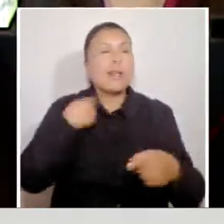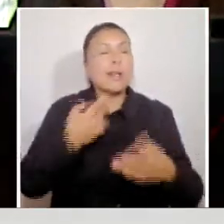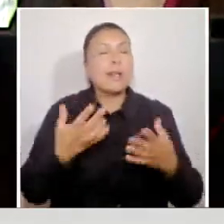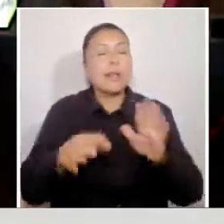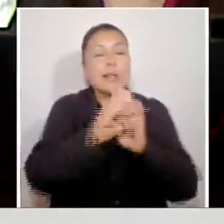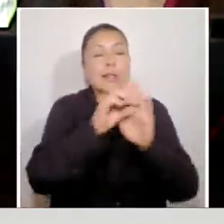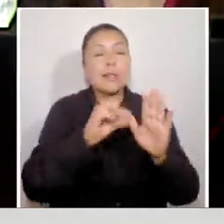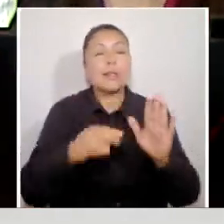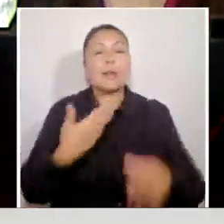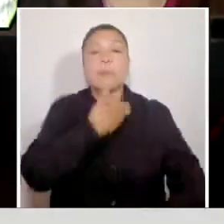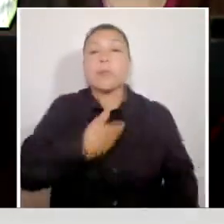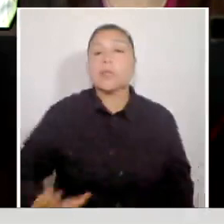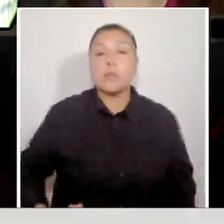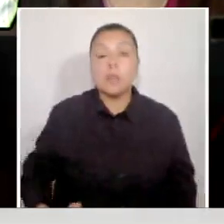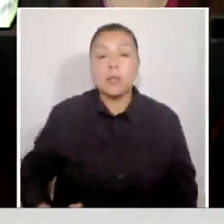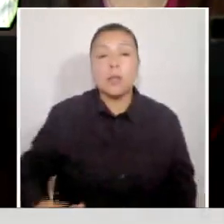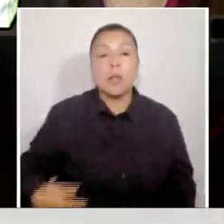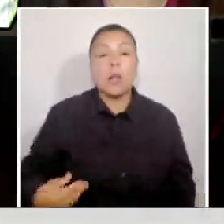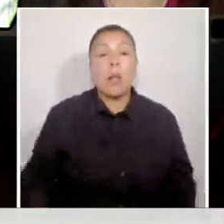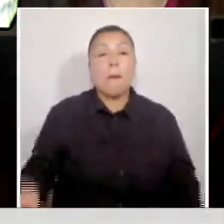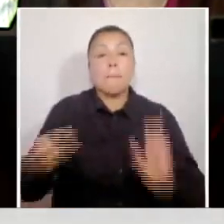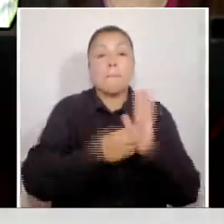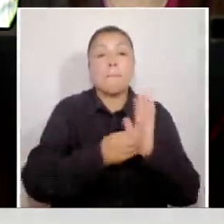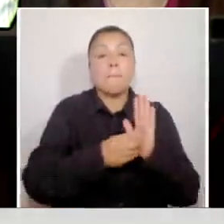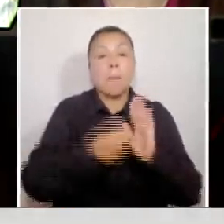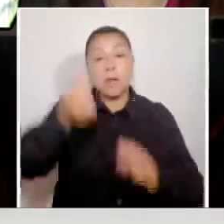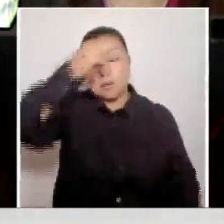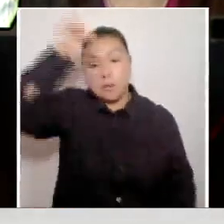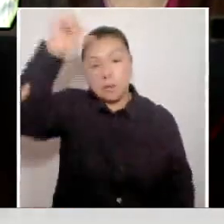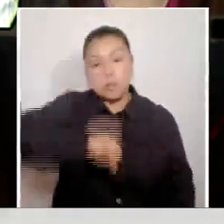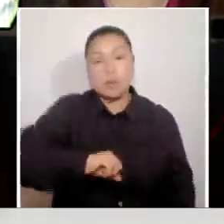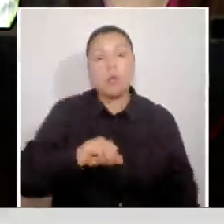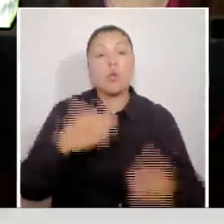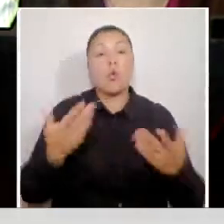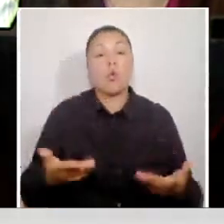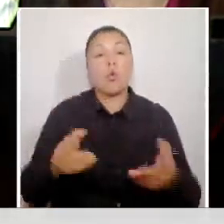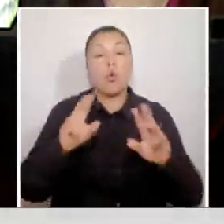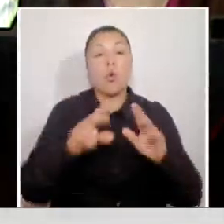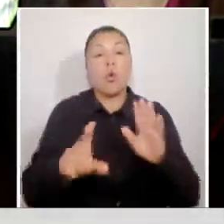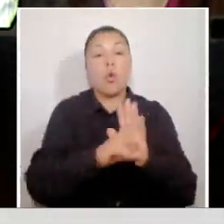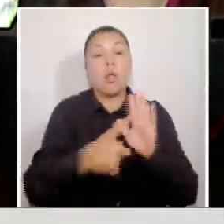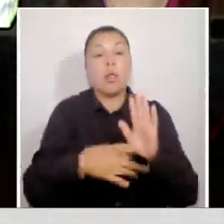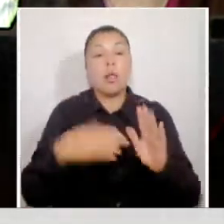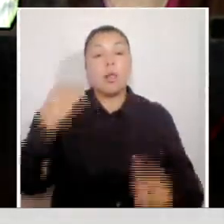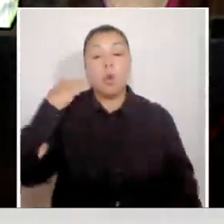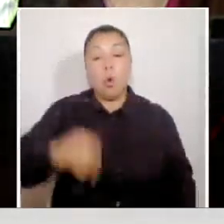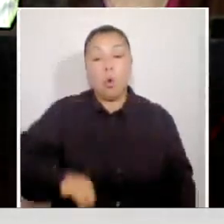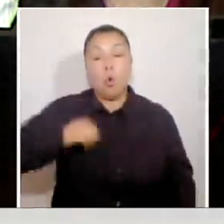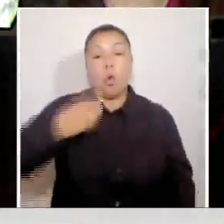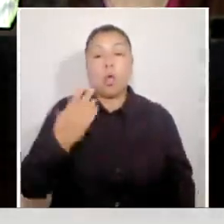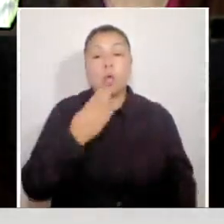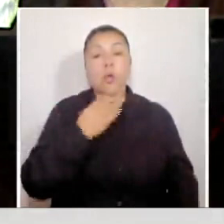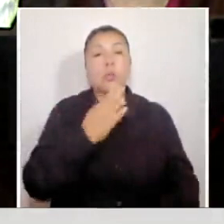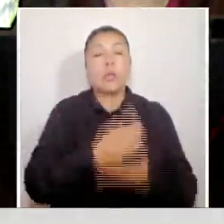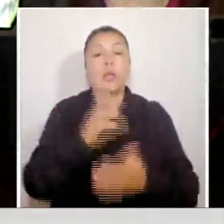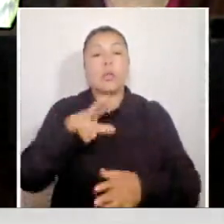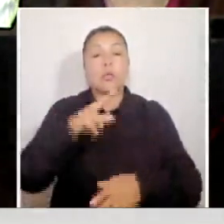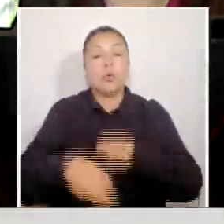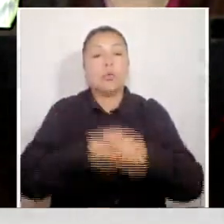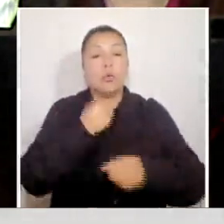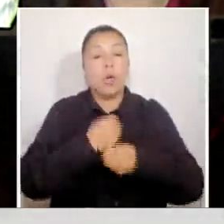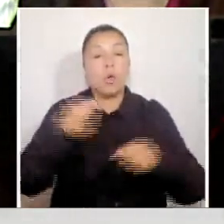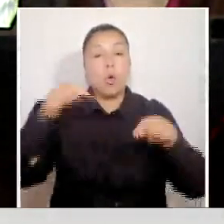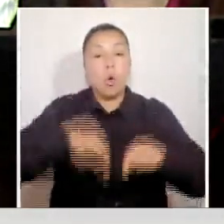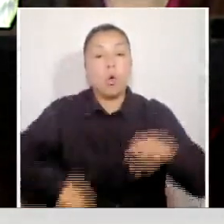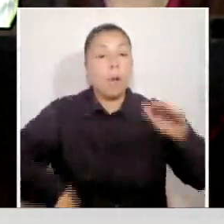presidente subir la pena Respecto a los delitos cometidos por menores de edad entre 14 y 18 años hoy día el tope